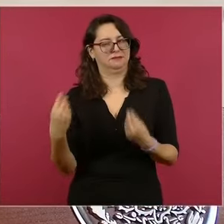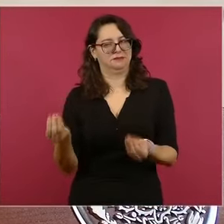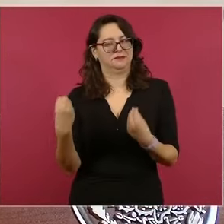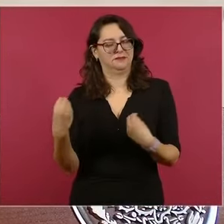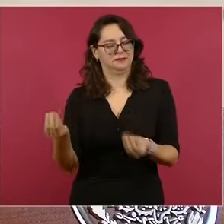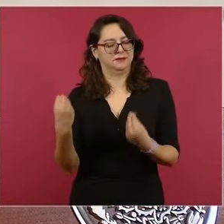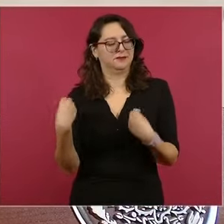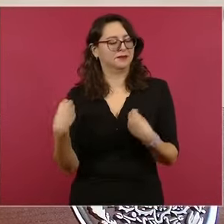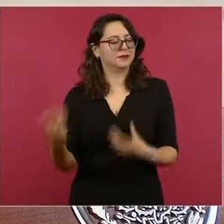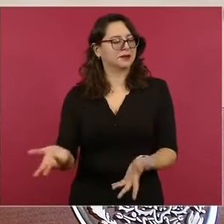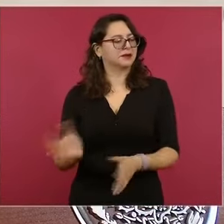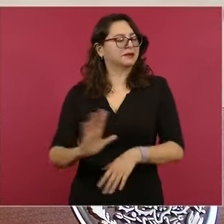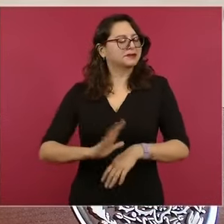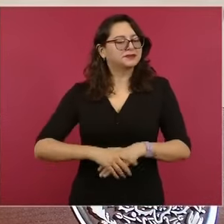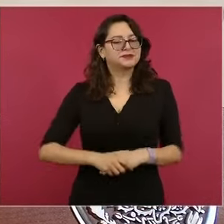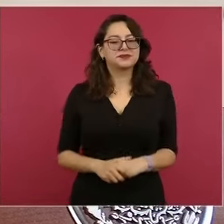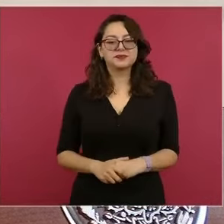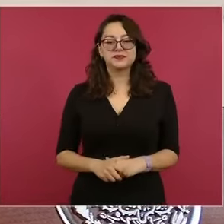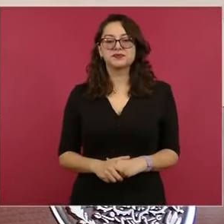Son